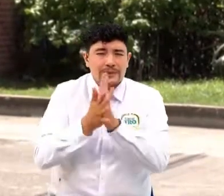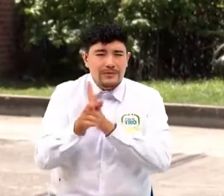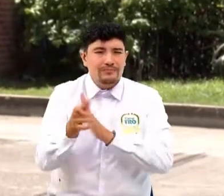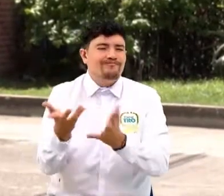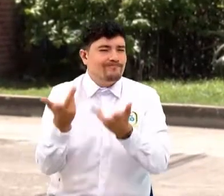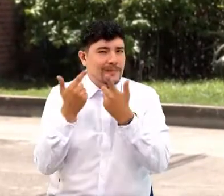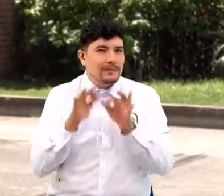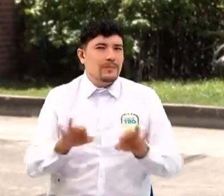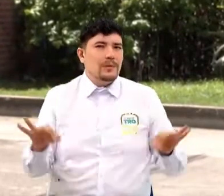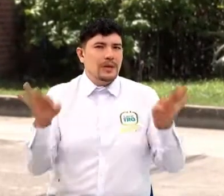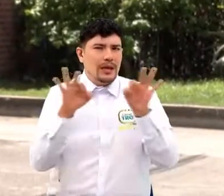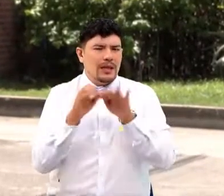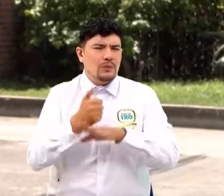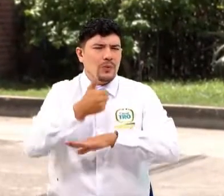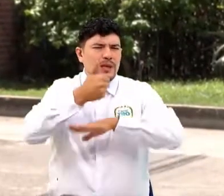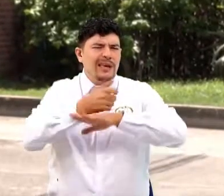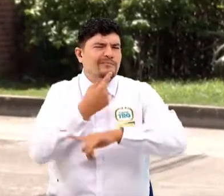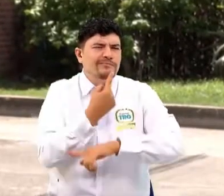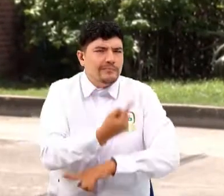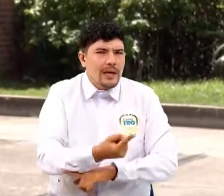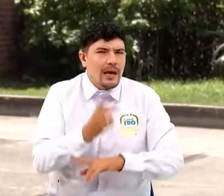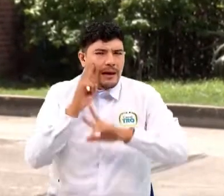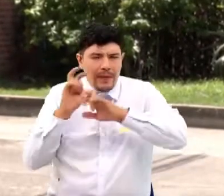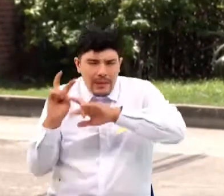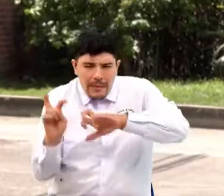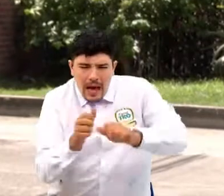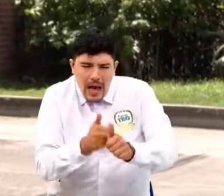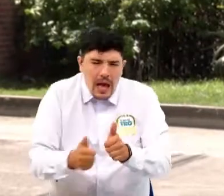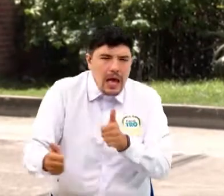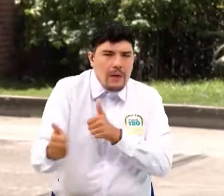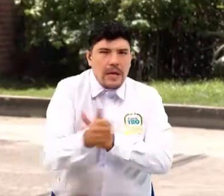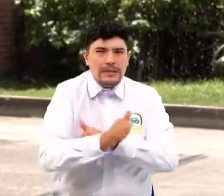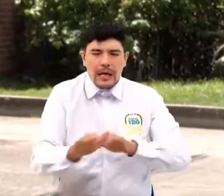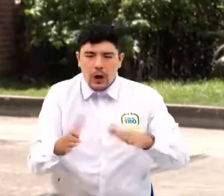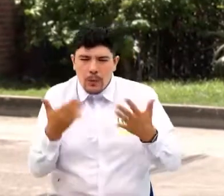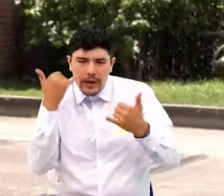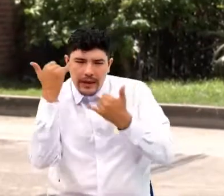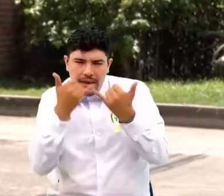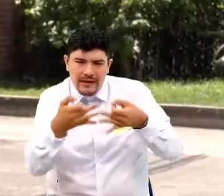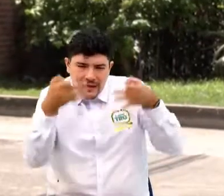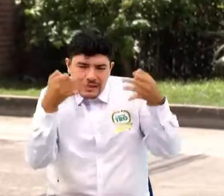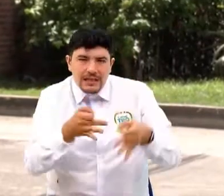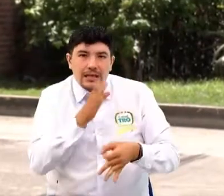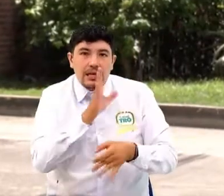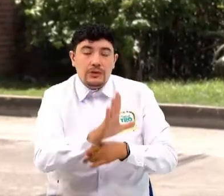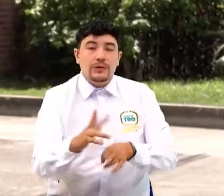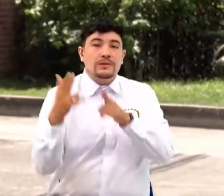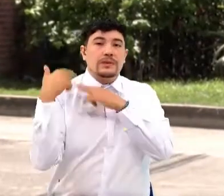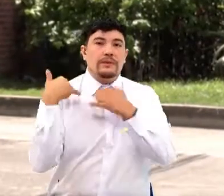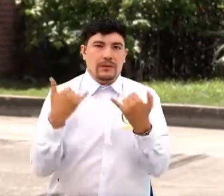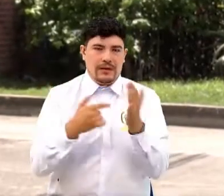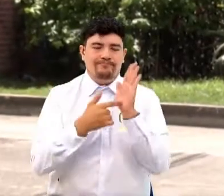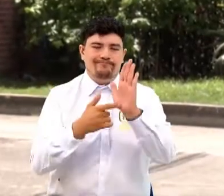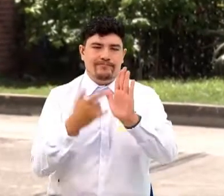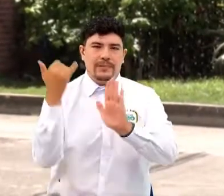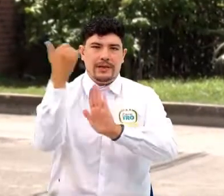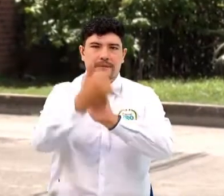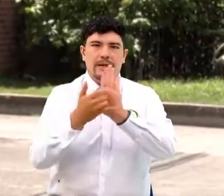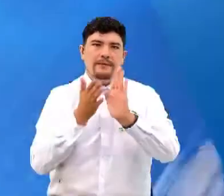las autoridades? ¿Cómo avanza la investigación para esclarecer los hechos y establecer responsabilidades? En el siguiente informe se los